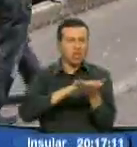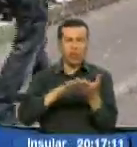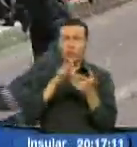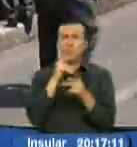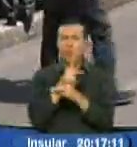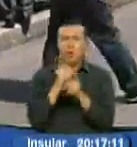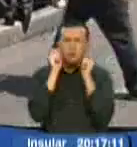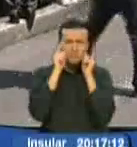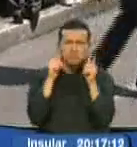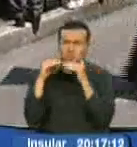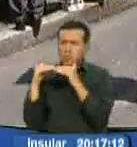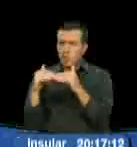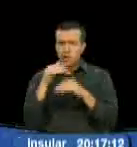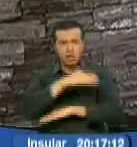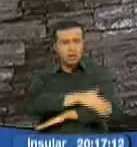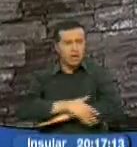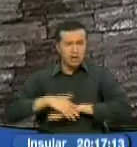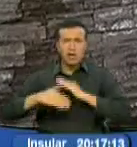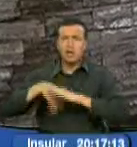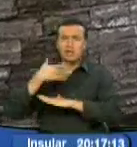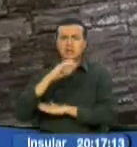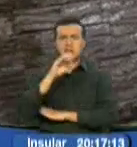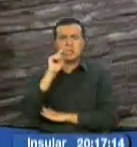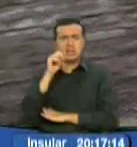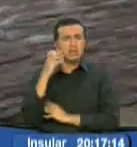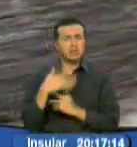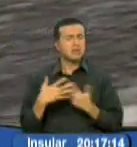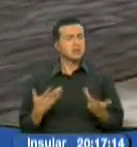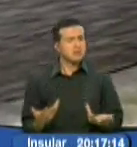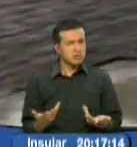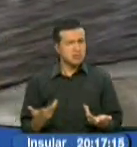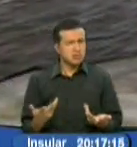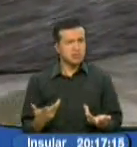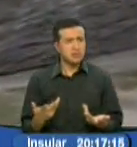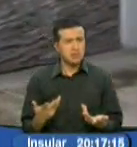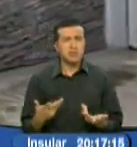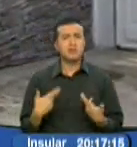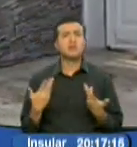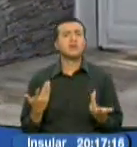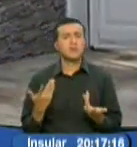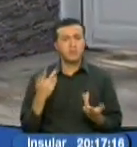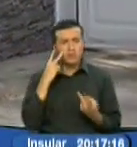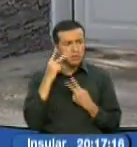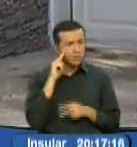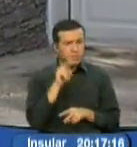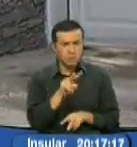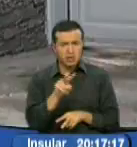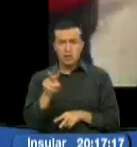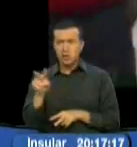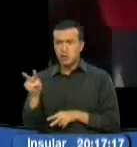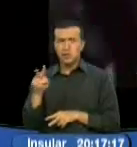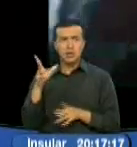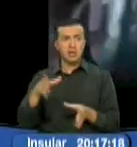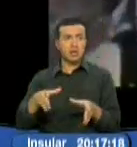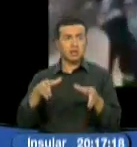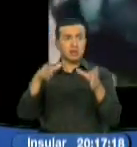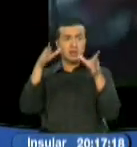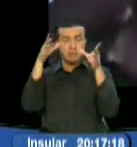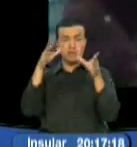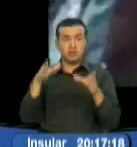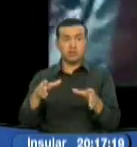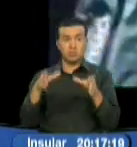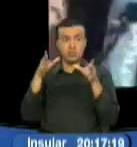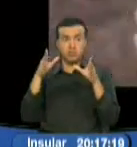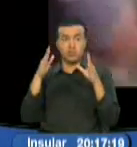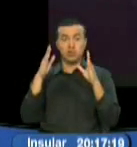la democracia en las calles, afuera del Consejo Nacional Electoral. Inclusive ahí podemos ver que este edificio, la puerta,